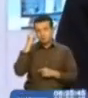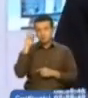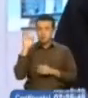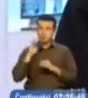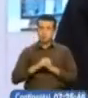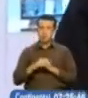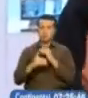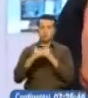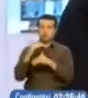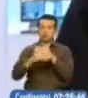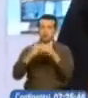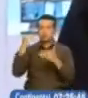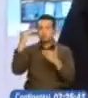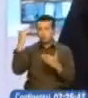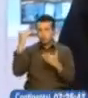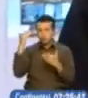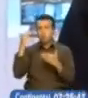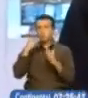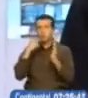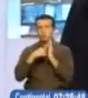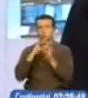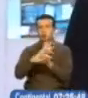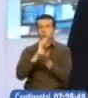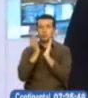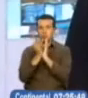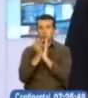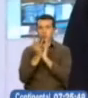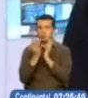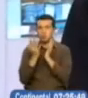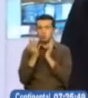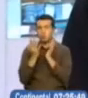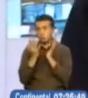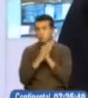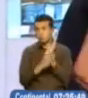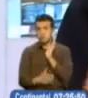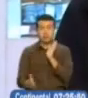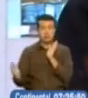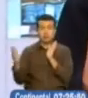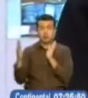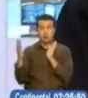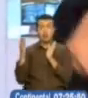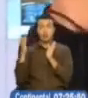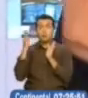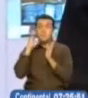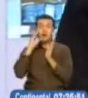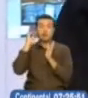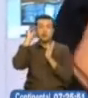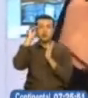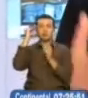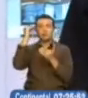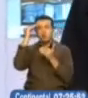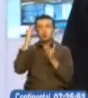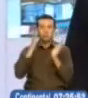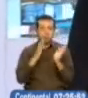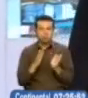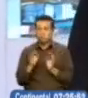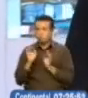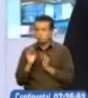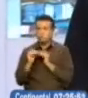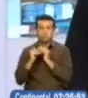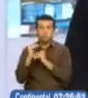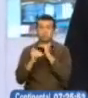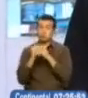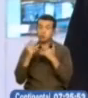en procesos políticos tan maduros como las revoluciones del siglo XX. Es decir, ahí hay que tener una enorme madurez política, capacidad de organización. Pues son